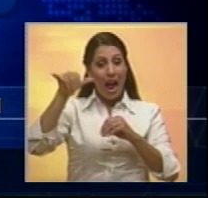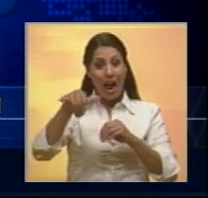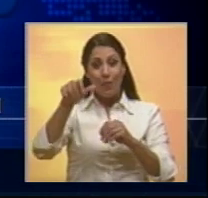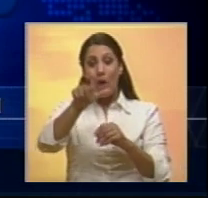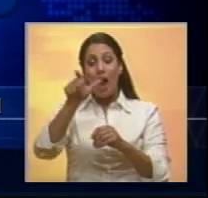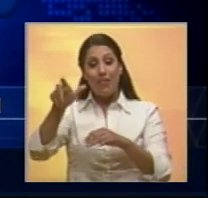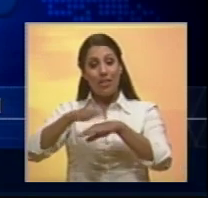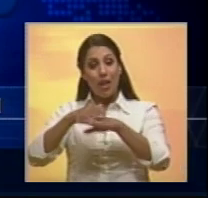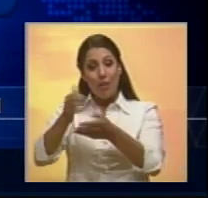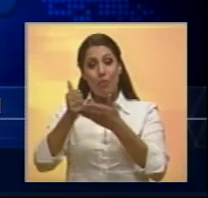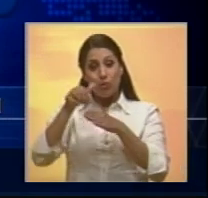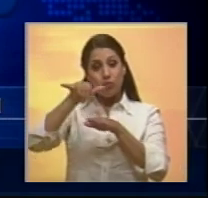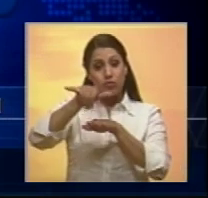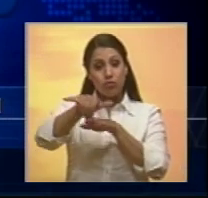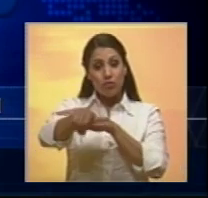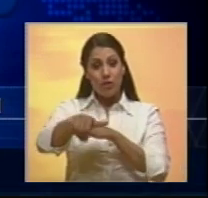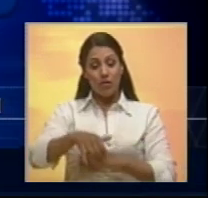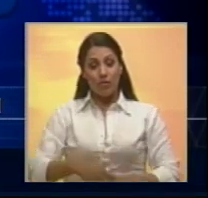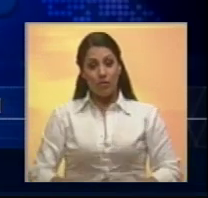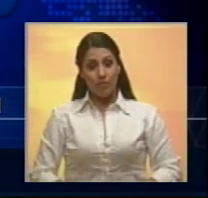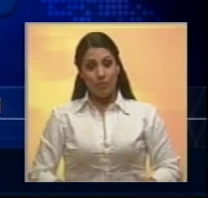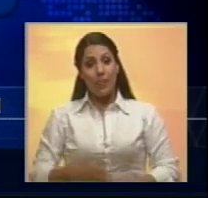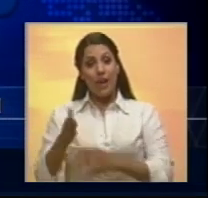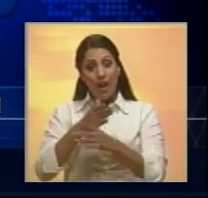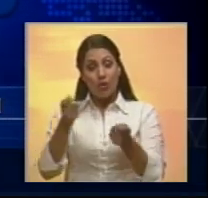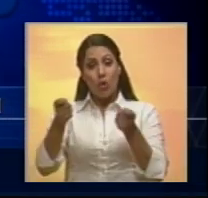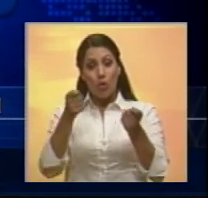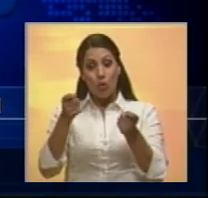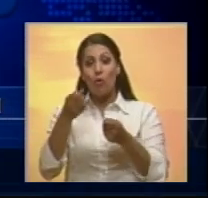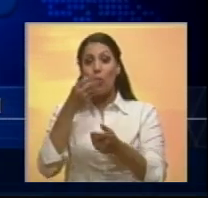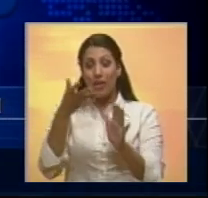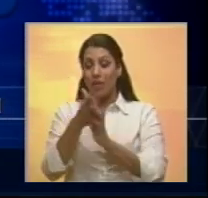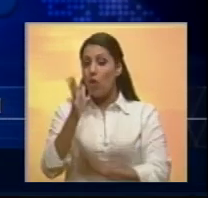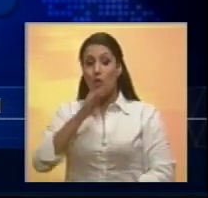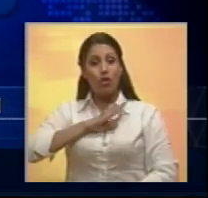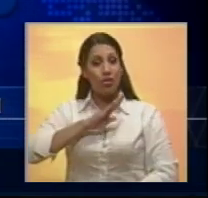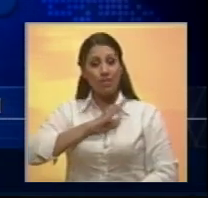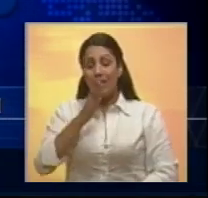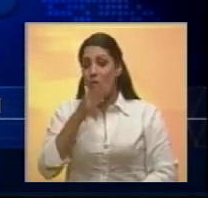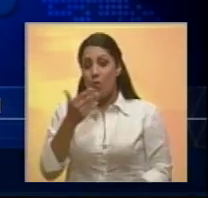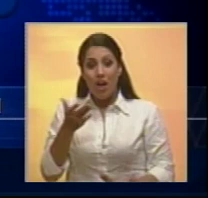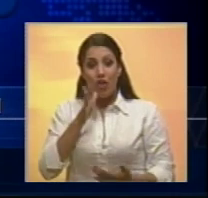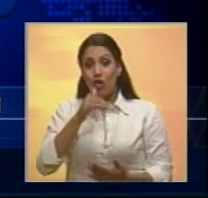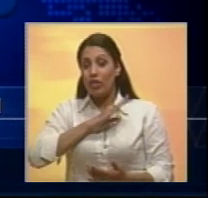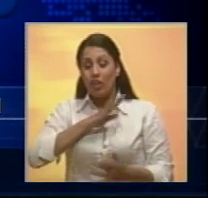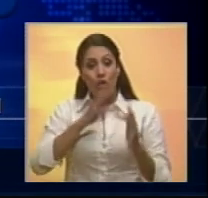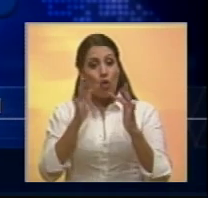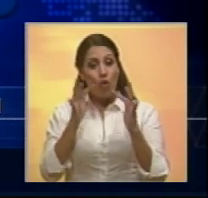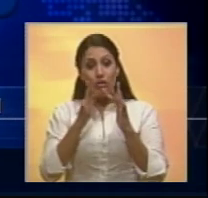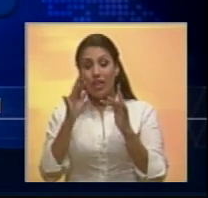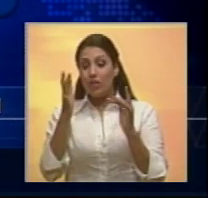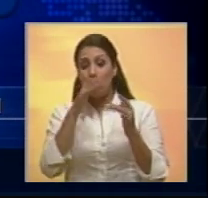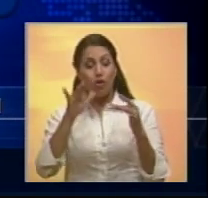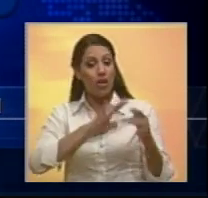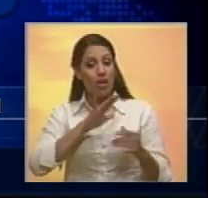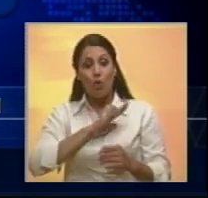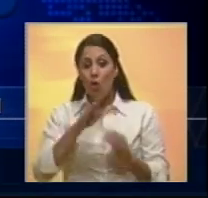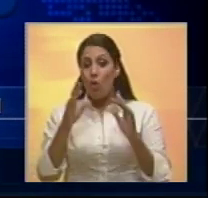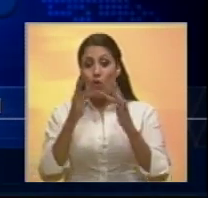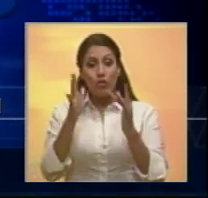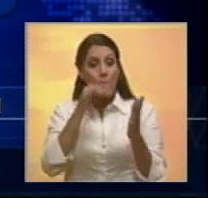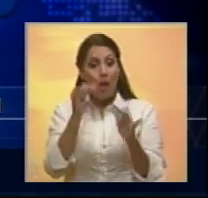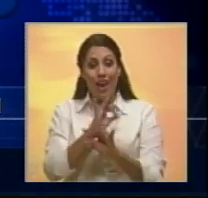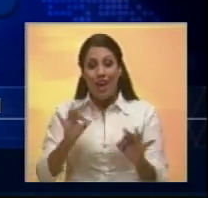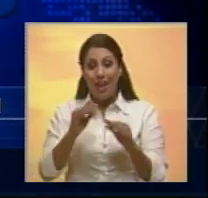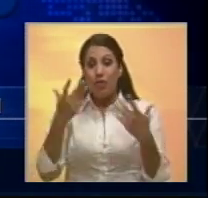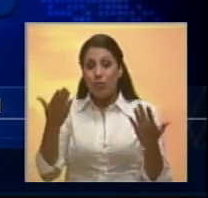vectores para proceder a la pista. Entonces la controladora le dijo, ahora no lo tengo en contacto radar, Y